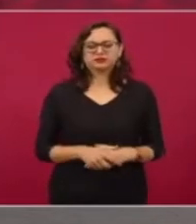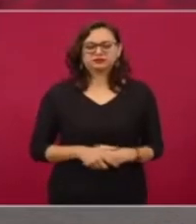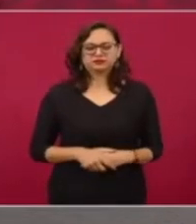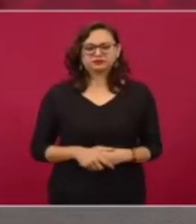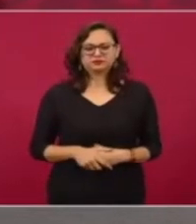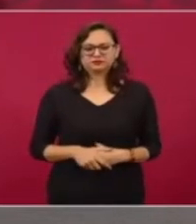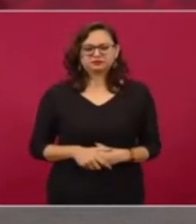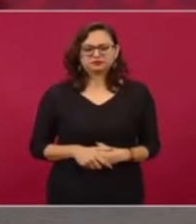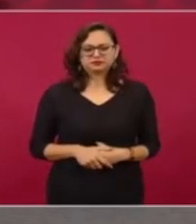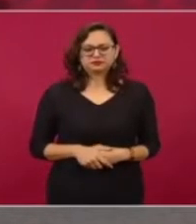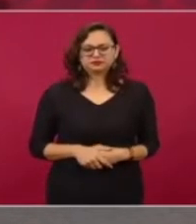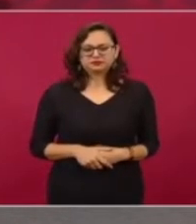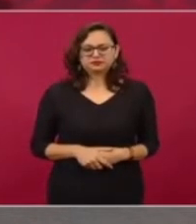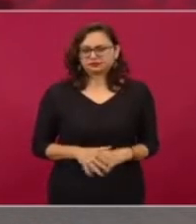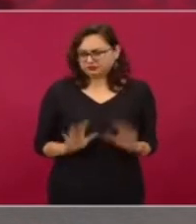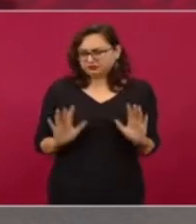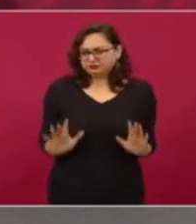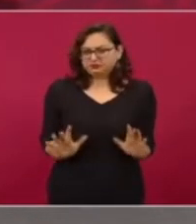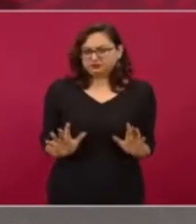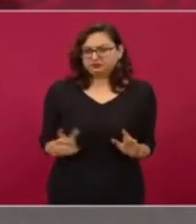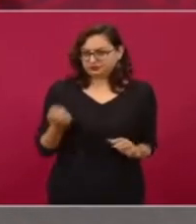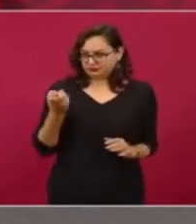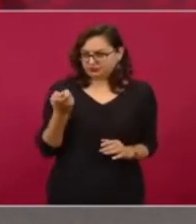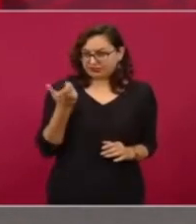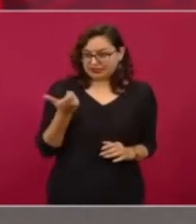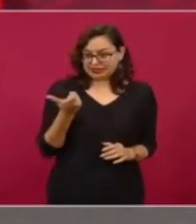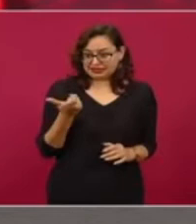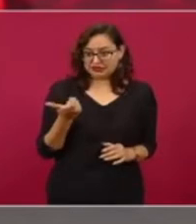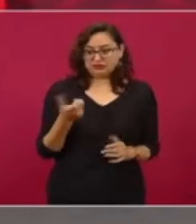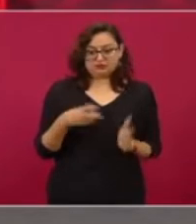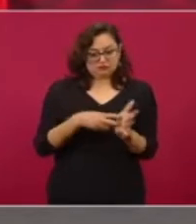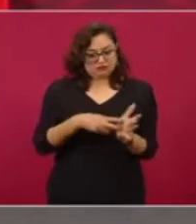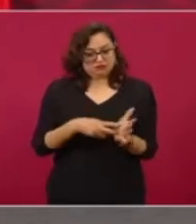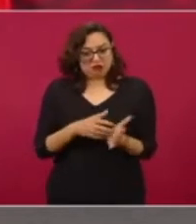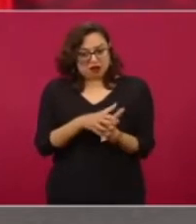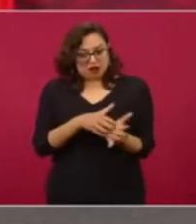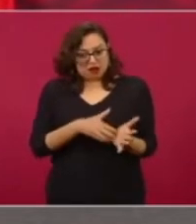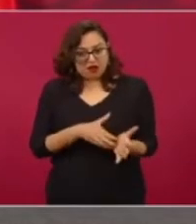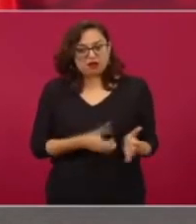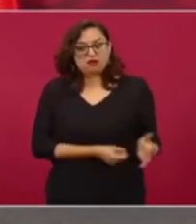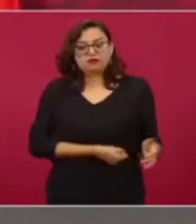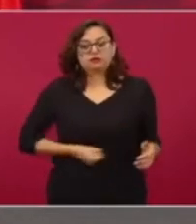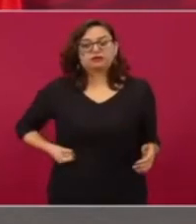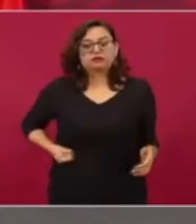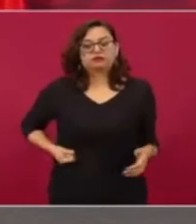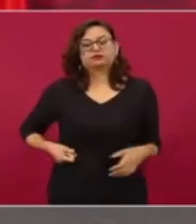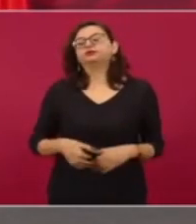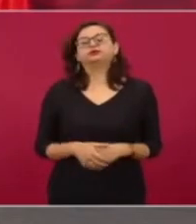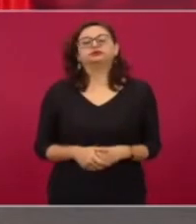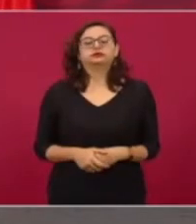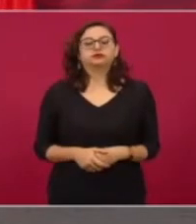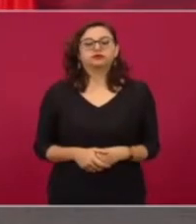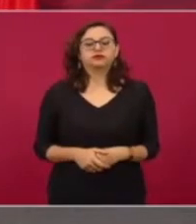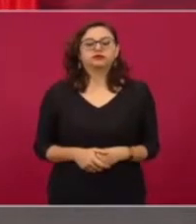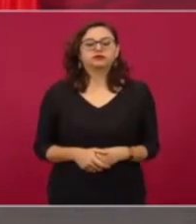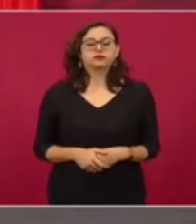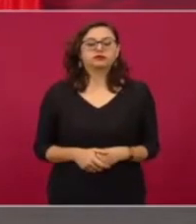nos vamos a ahorrar y esto no es sólo porque vamos a salir ahí luz